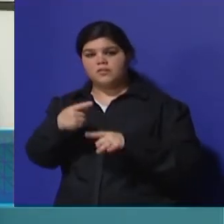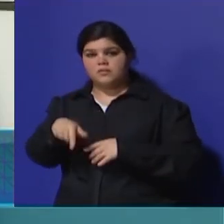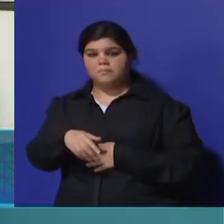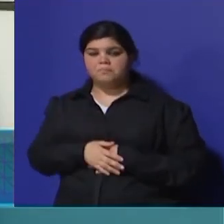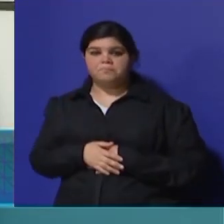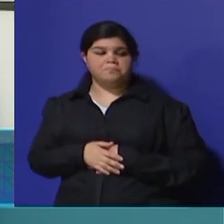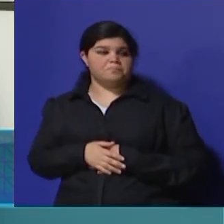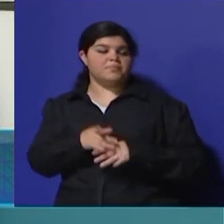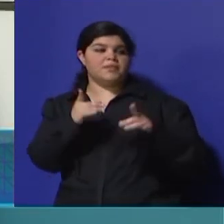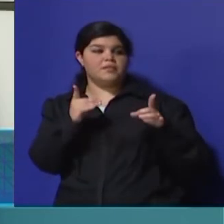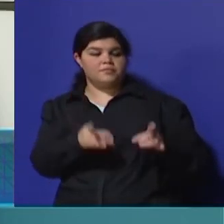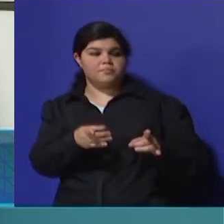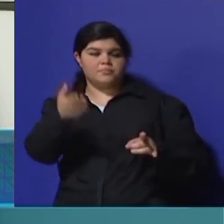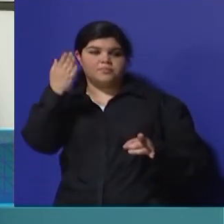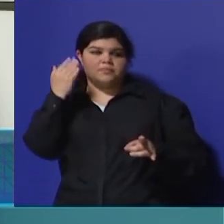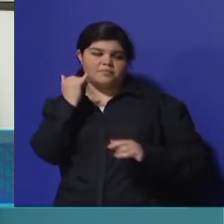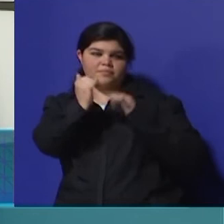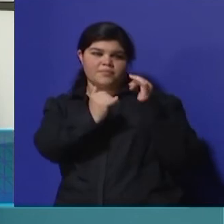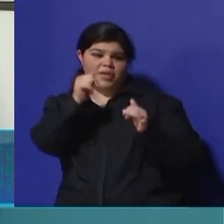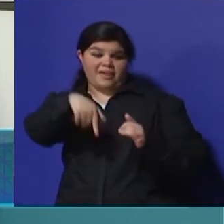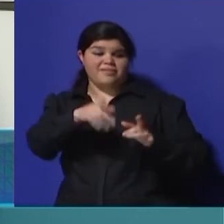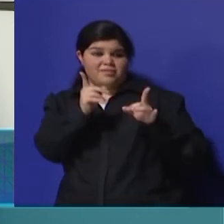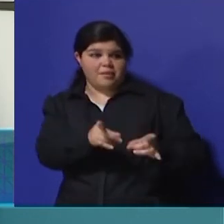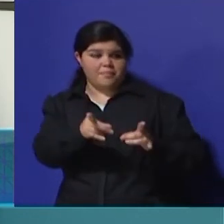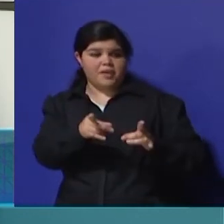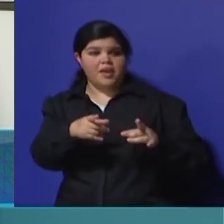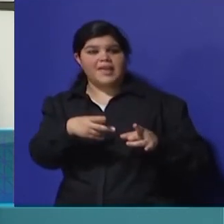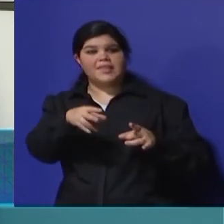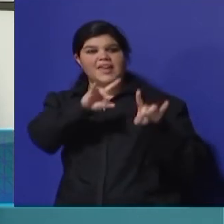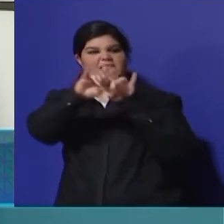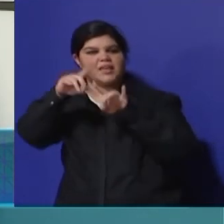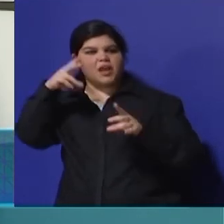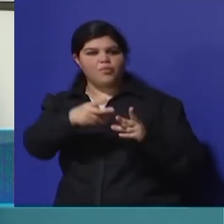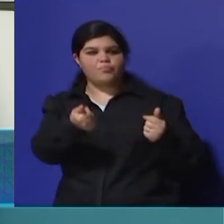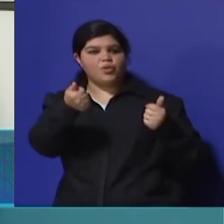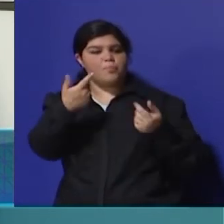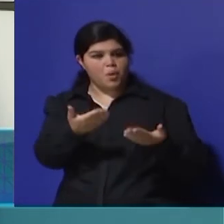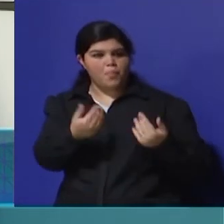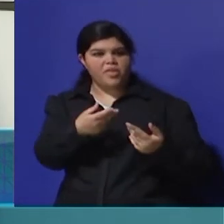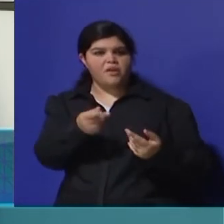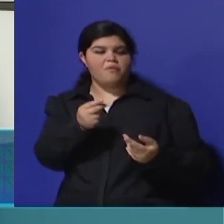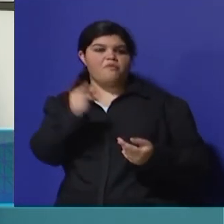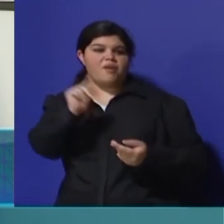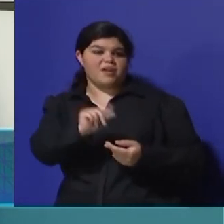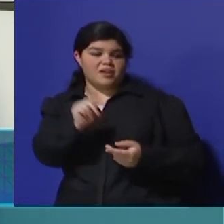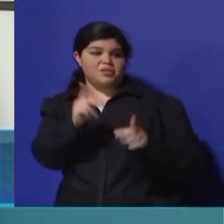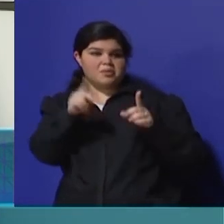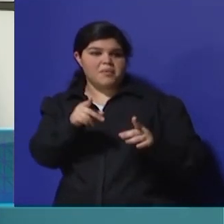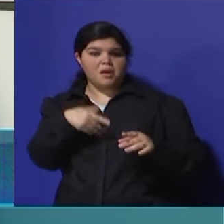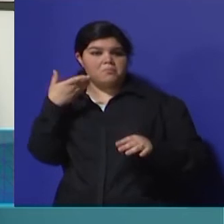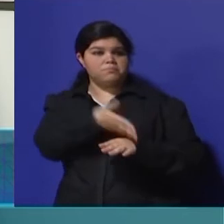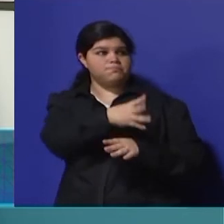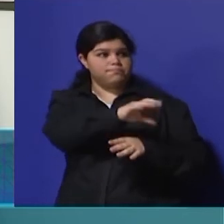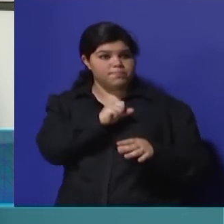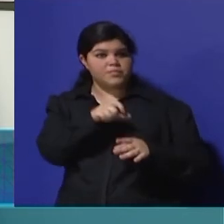momento, bueno, seguramente va a ser también para este. Se saca muy rápido a través de internet. Sí. Está genial y barato. Y llegás, la retirás en taquilla y